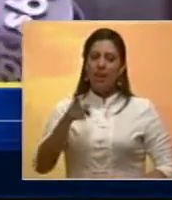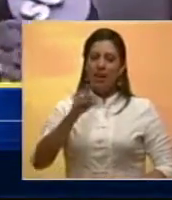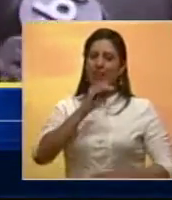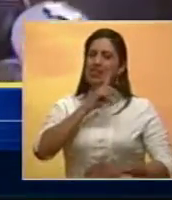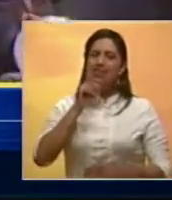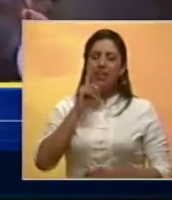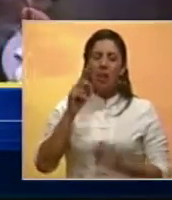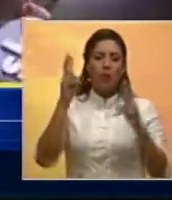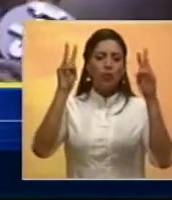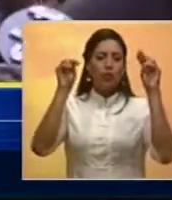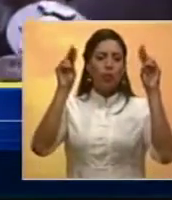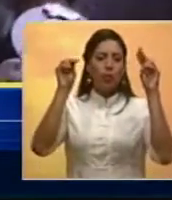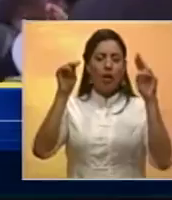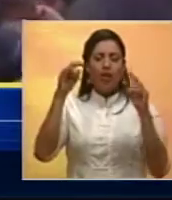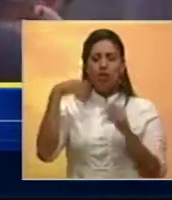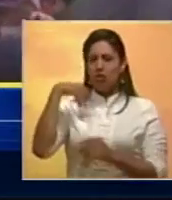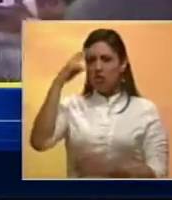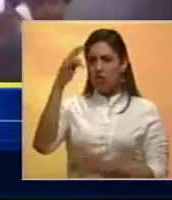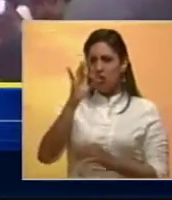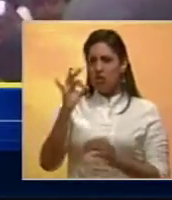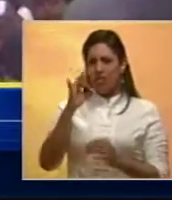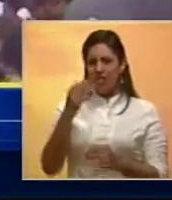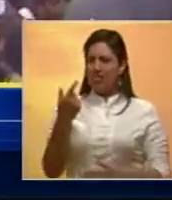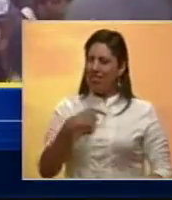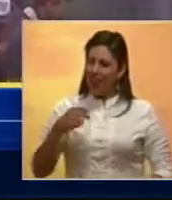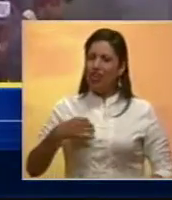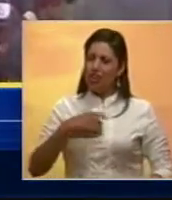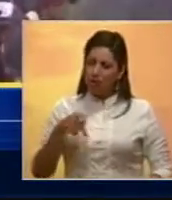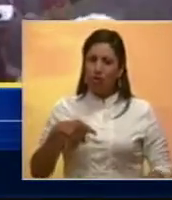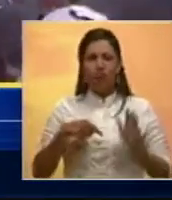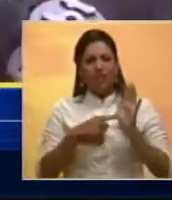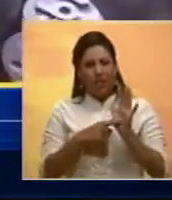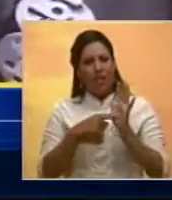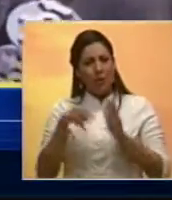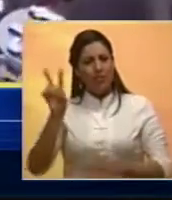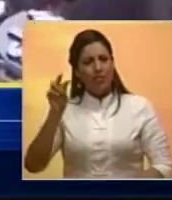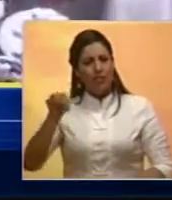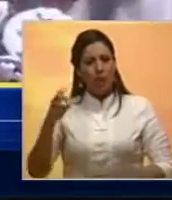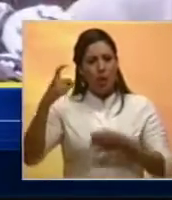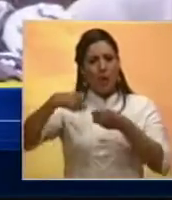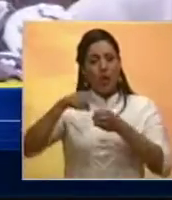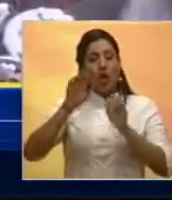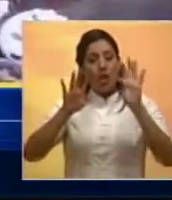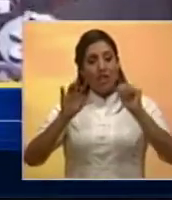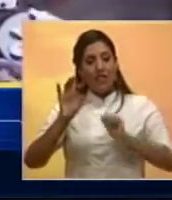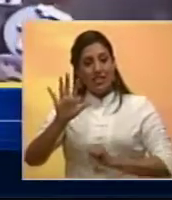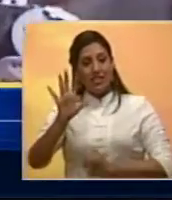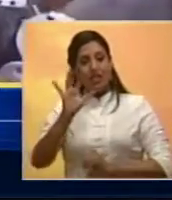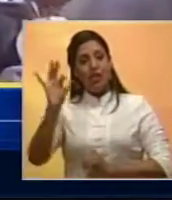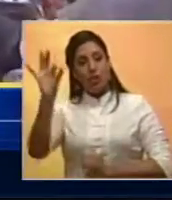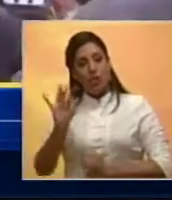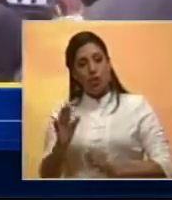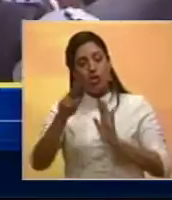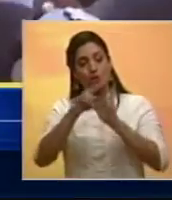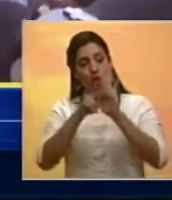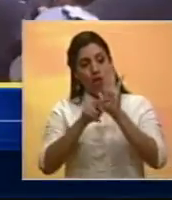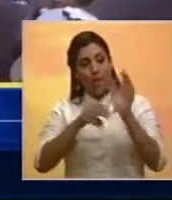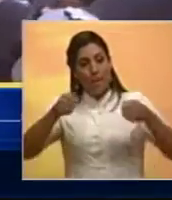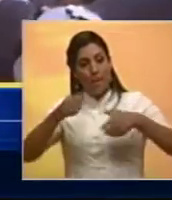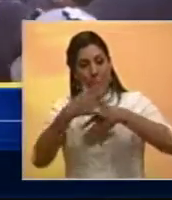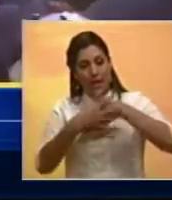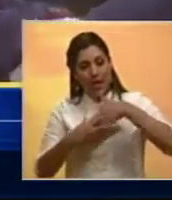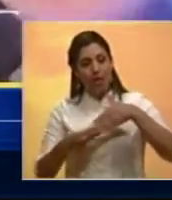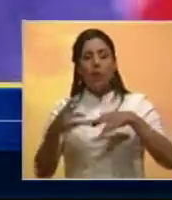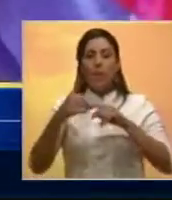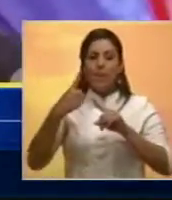invocando un supuesto incumplimiento, que realmente nosotros hemos demostrado que Venezuela ha incorporado el 95% del acervo normativo del Mercosur.